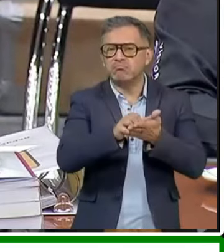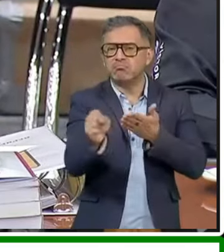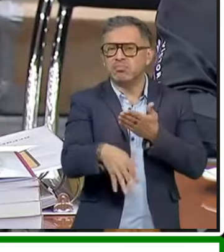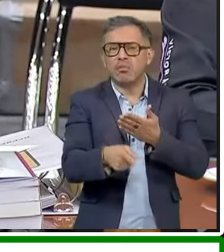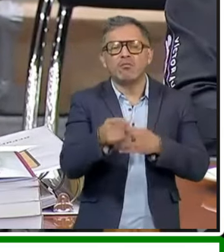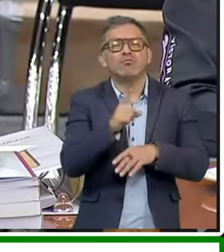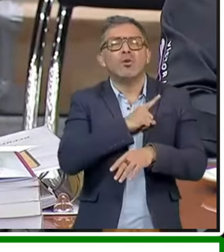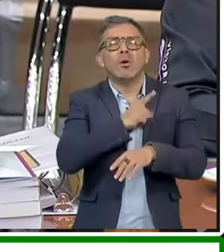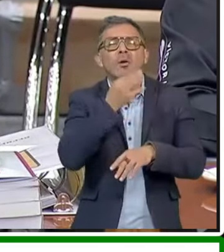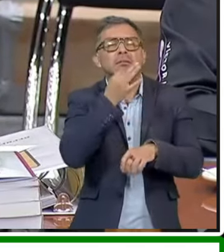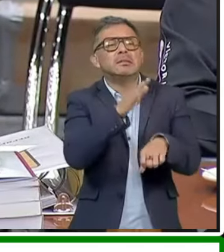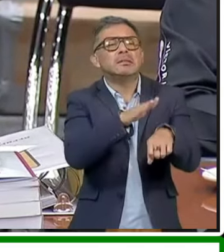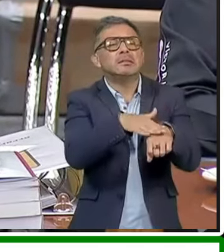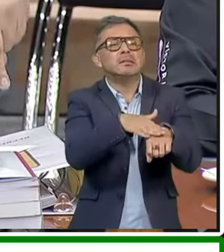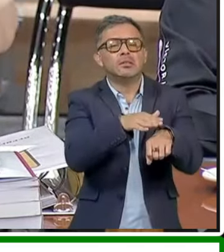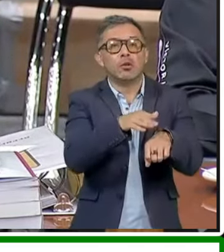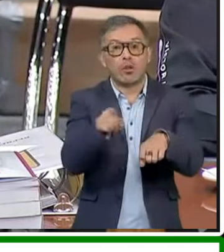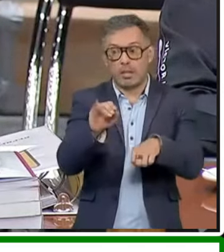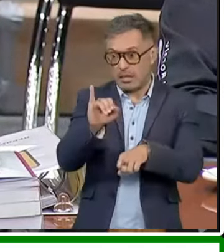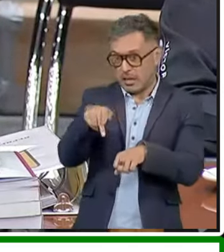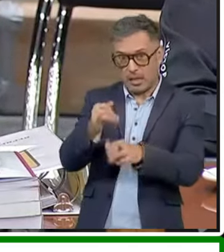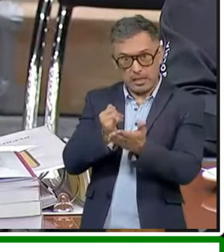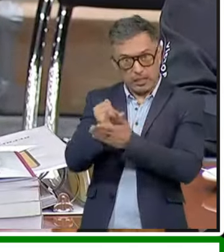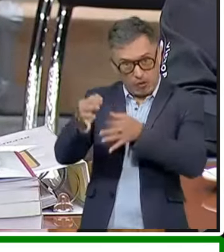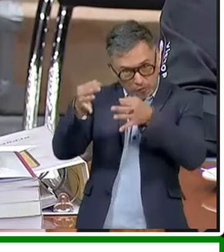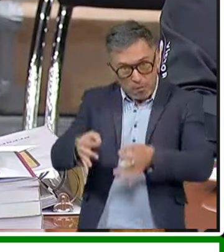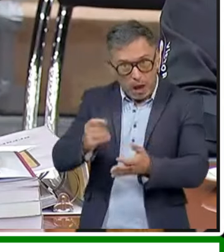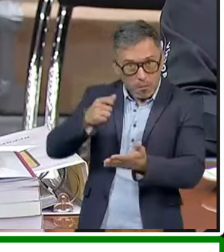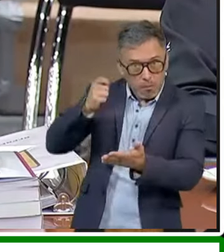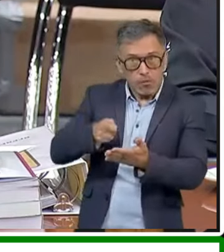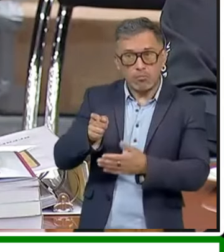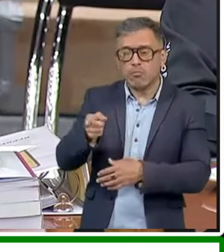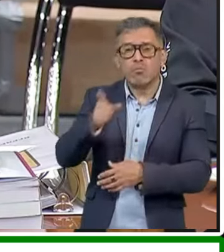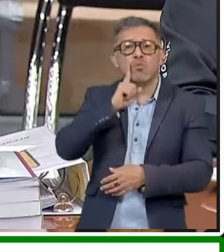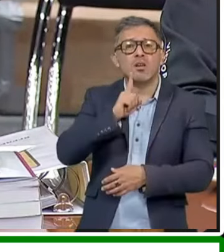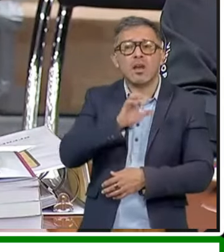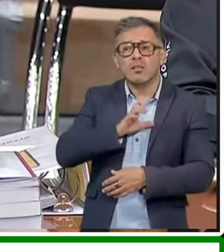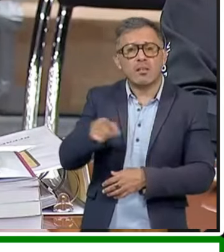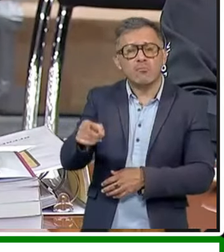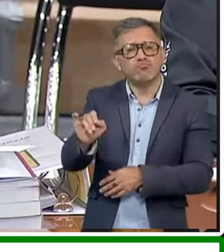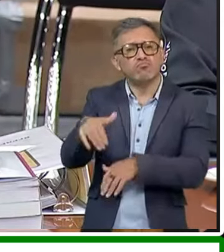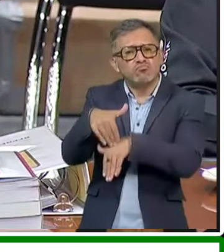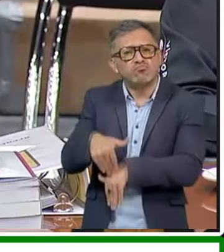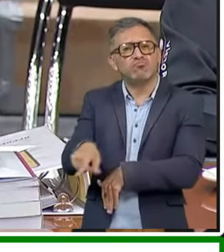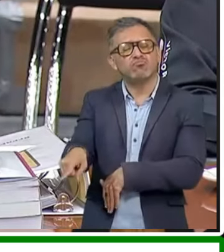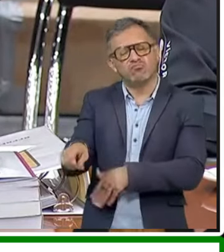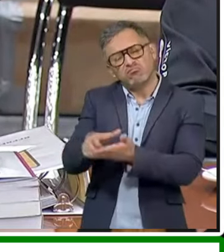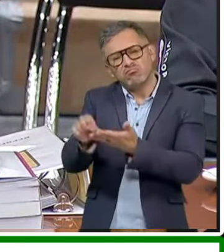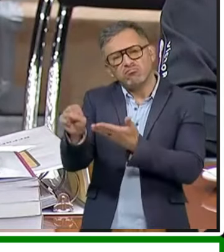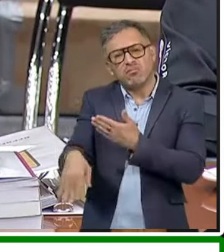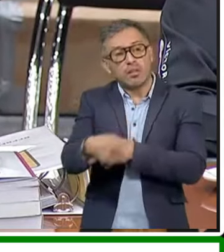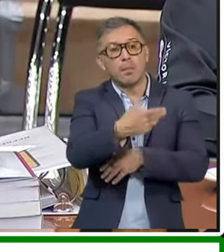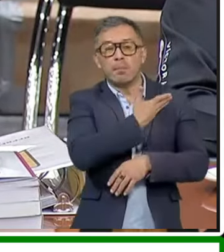recomendación, ni siquiera una decisión formal de este INE, y nuestra candidata la acató. Cada vez que el presidente es requerido para